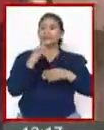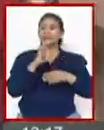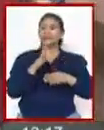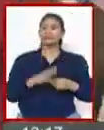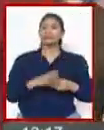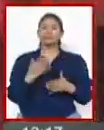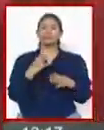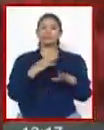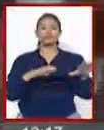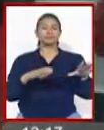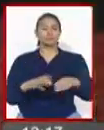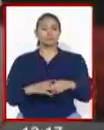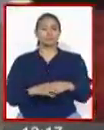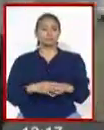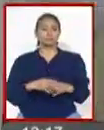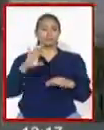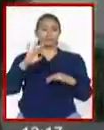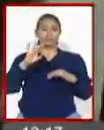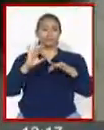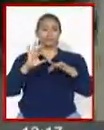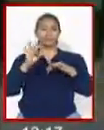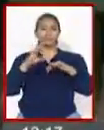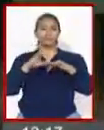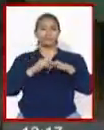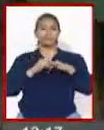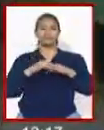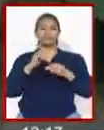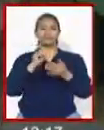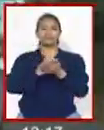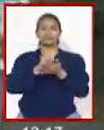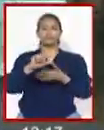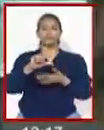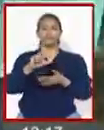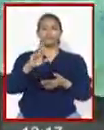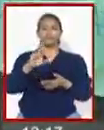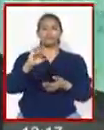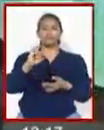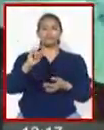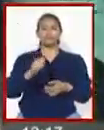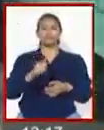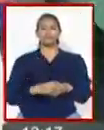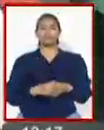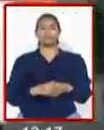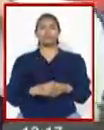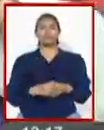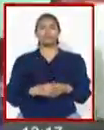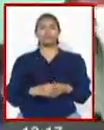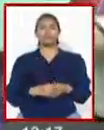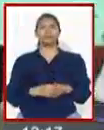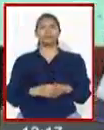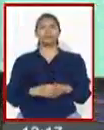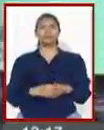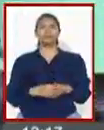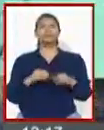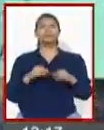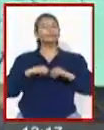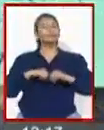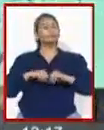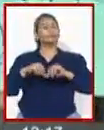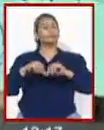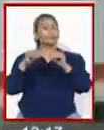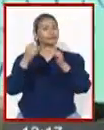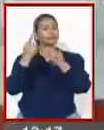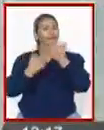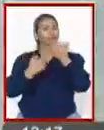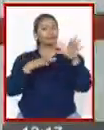realizar desde acá del noveno anillo del barrio Santa Lucía. Adelante, Felipe. Muy bien, Gabriel, vamos a hacerle seguimiento a este